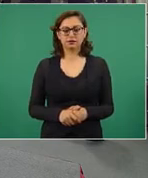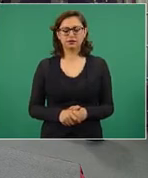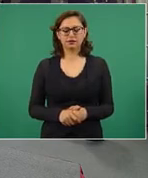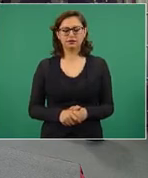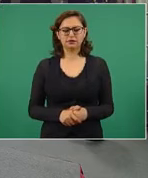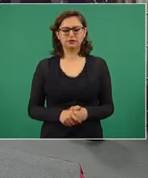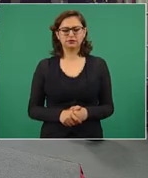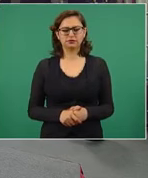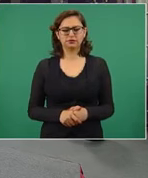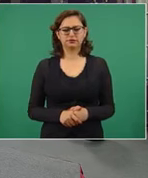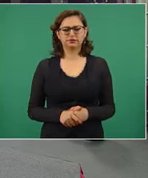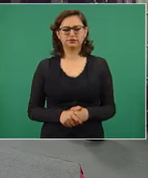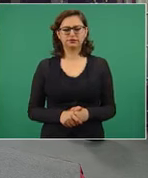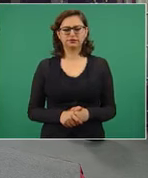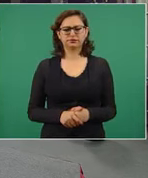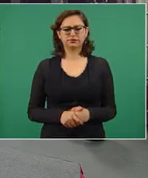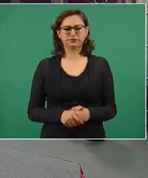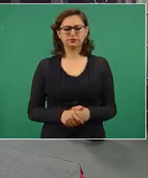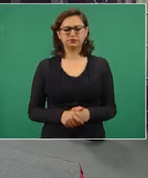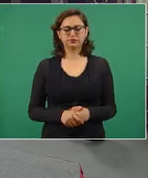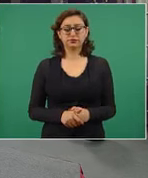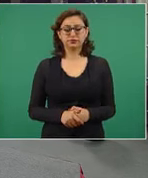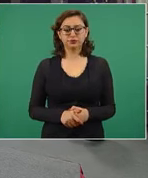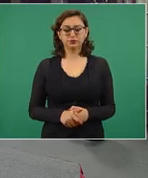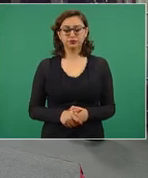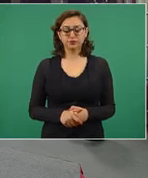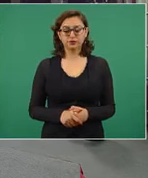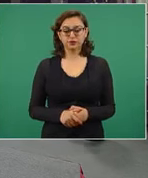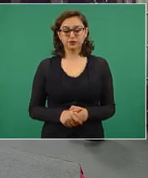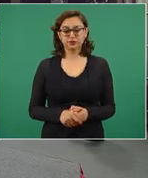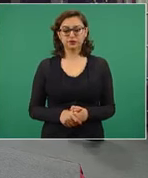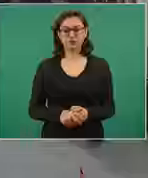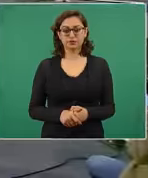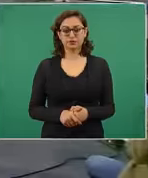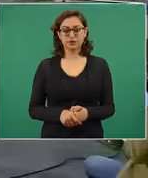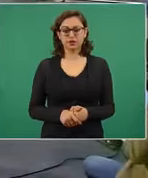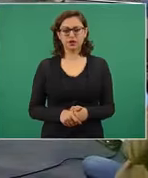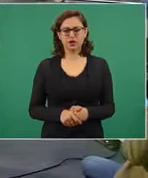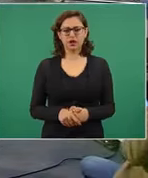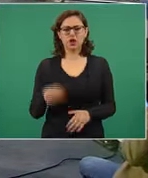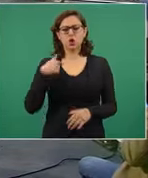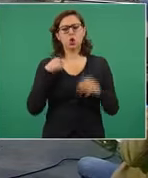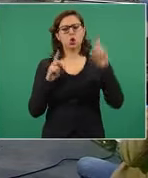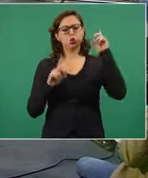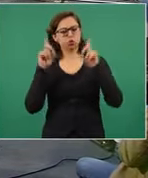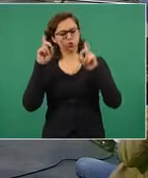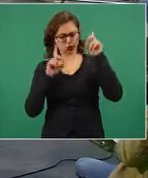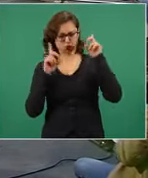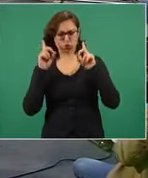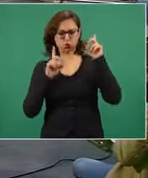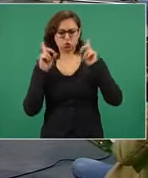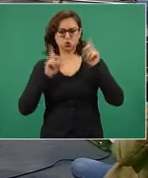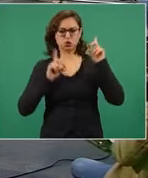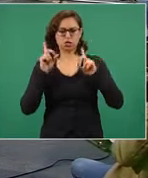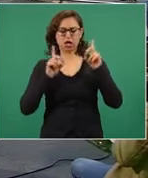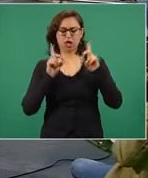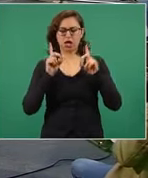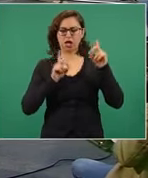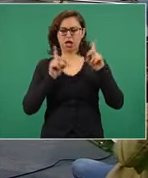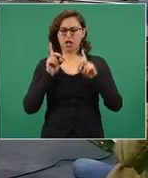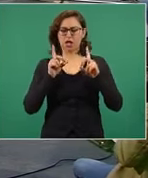Del Descuadre de Tiempo.tv, preguntarle sobre el tema, ya nada más para una duda en torno a lo de lo que van a hacer el plan de,